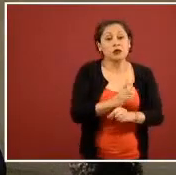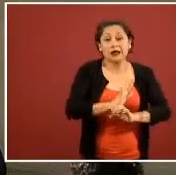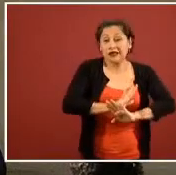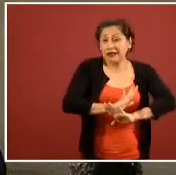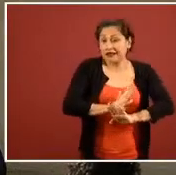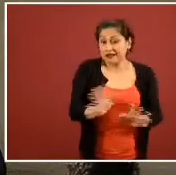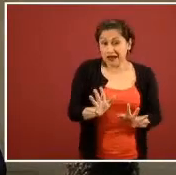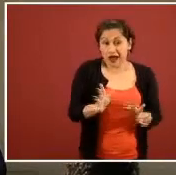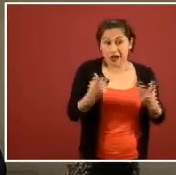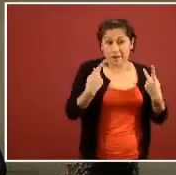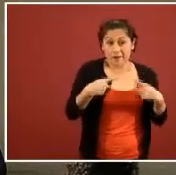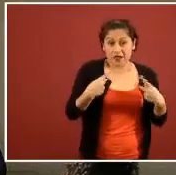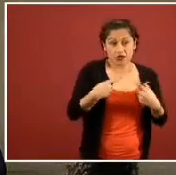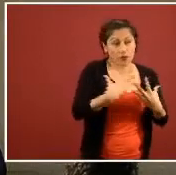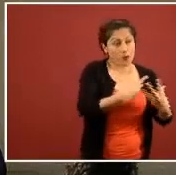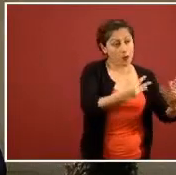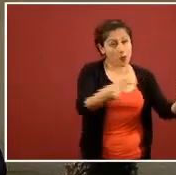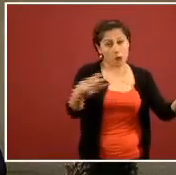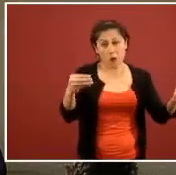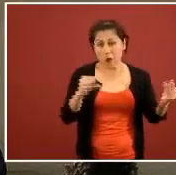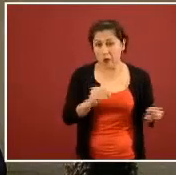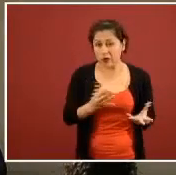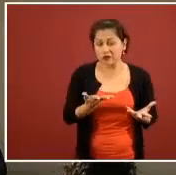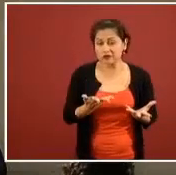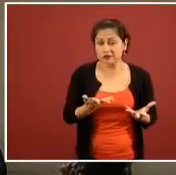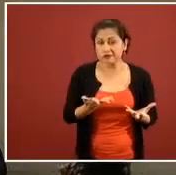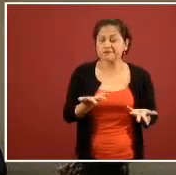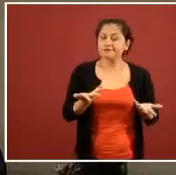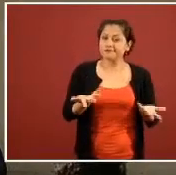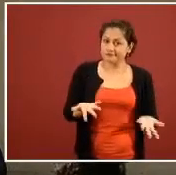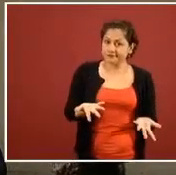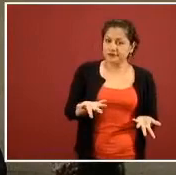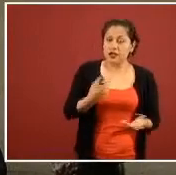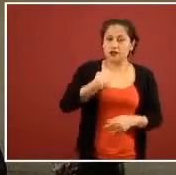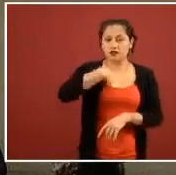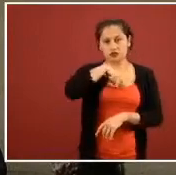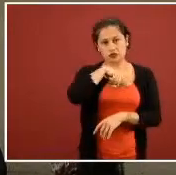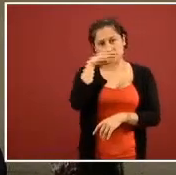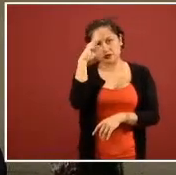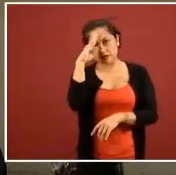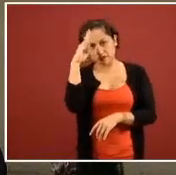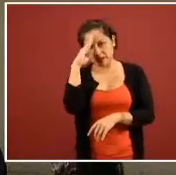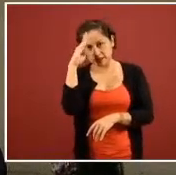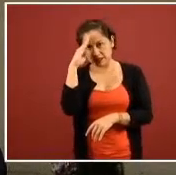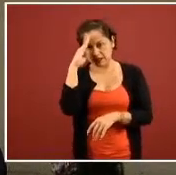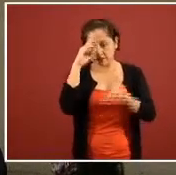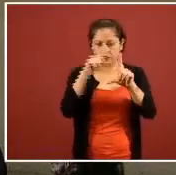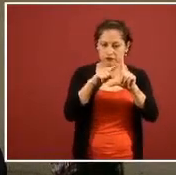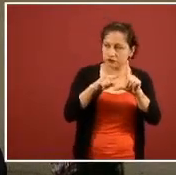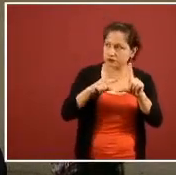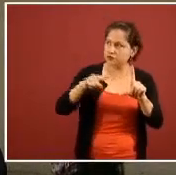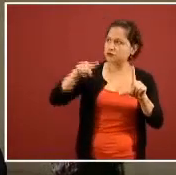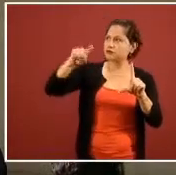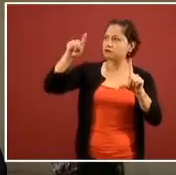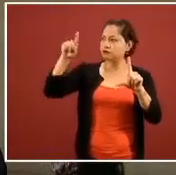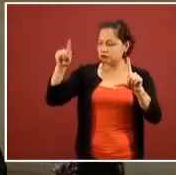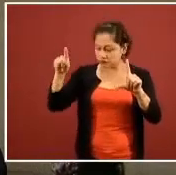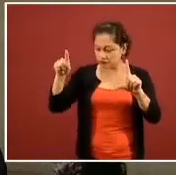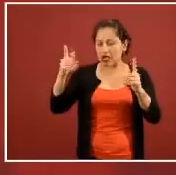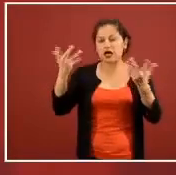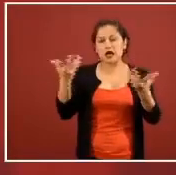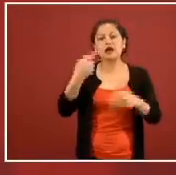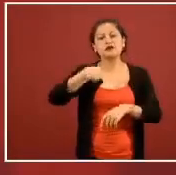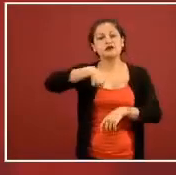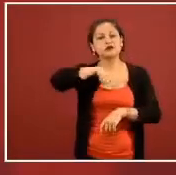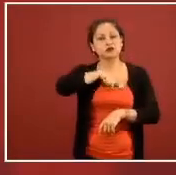habría más de varias decenas de casos, y considerando el punto de inflexión de la curva epidémica, fue que el 13